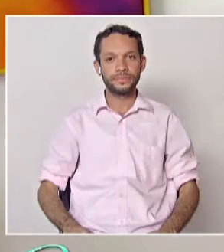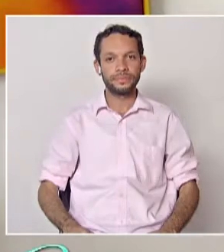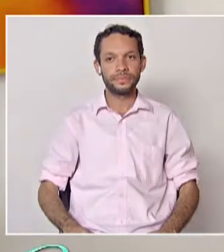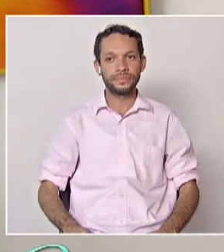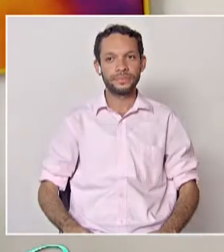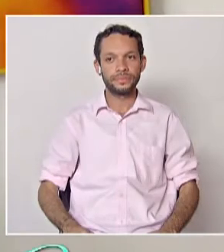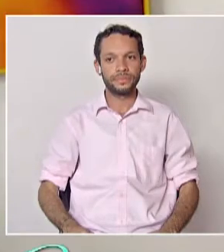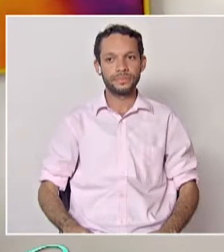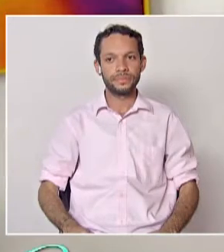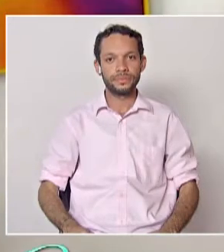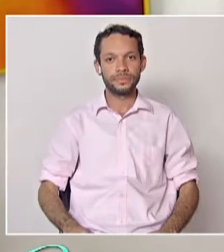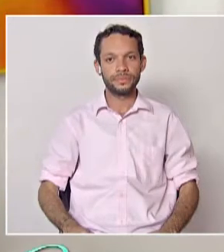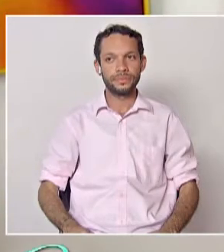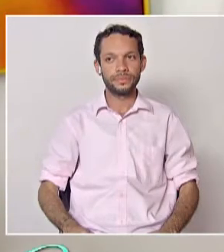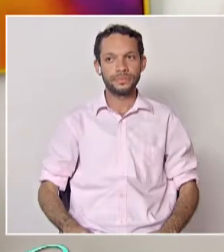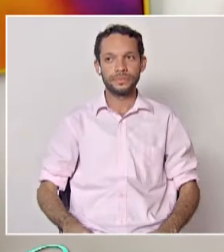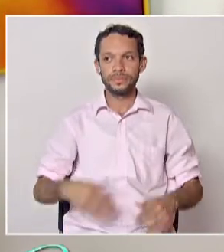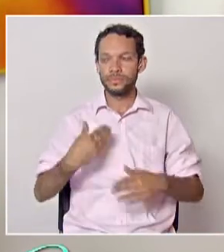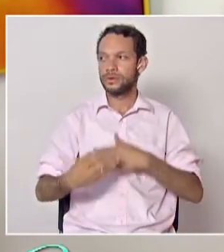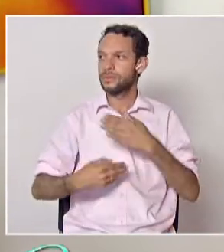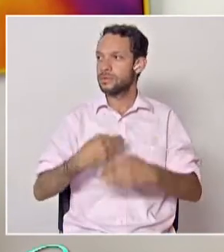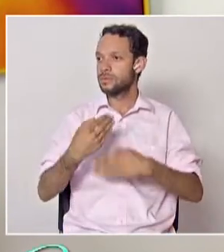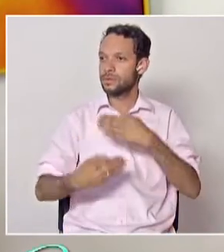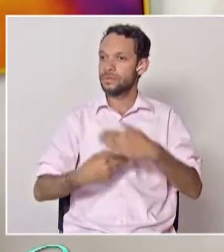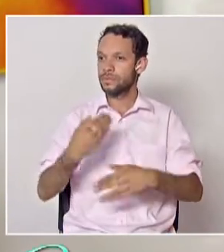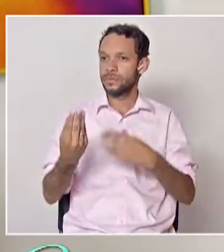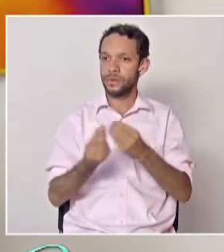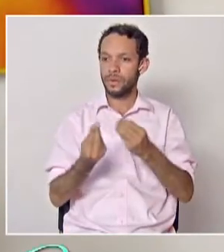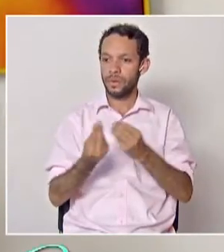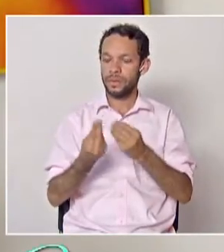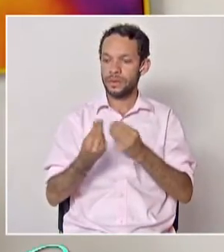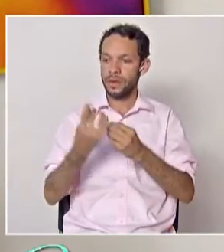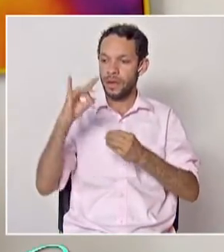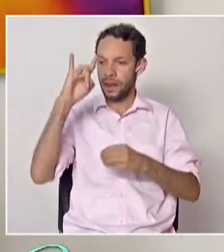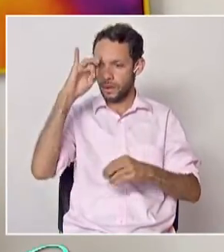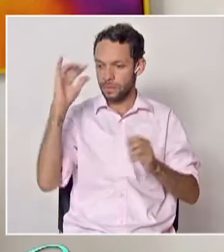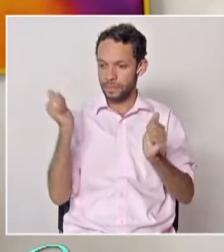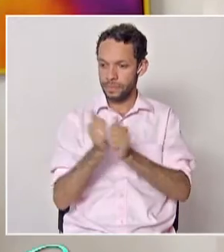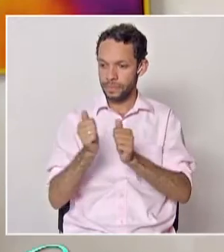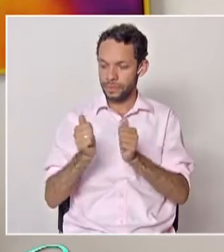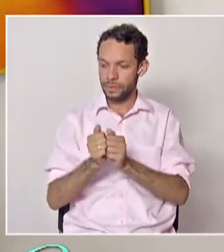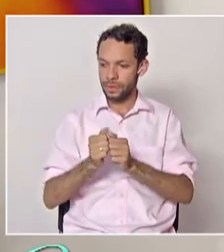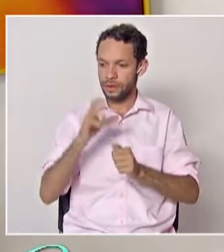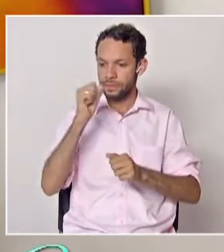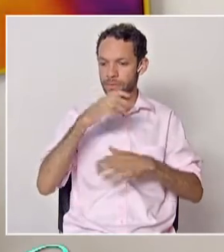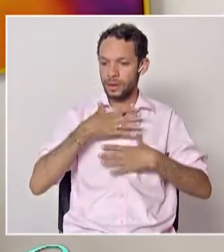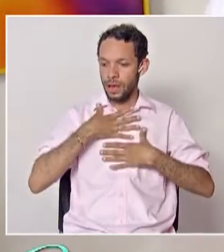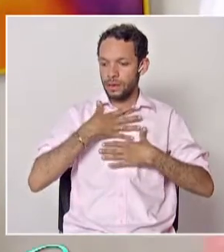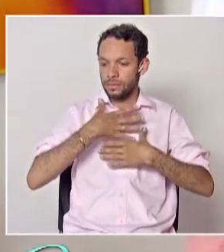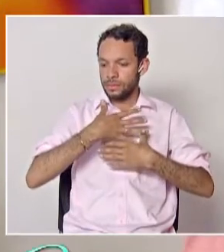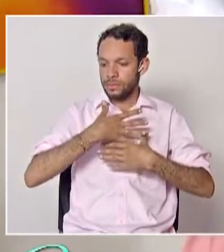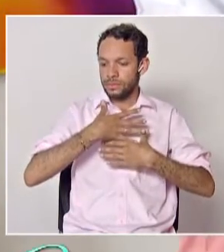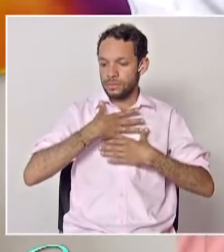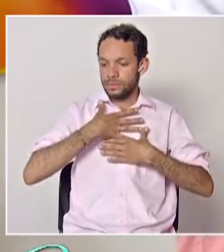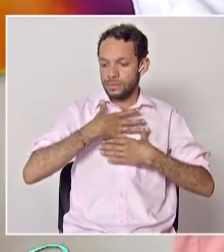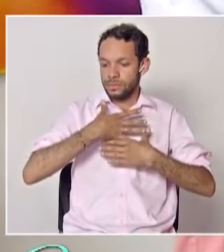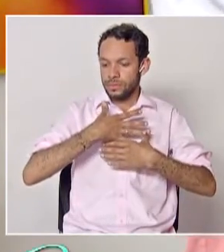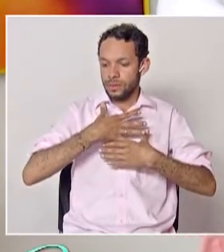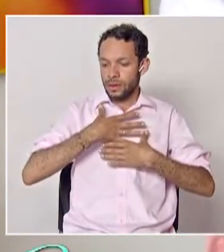acá. Este proceso siempre va acompañado de la respiración. ¿Por qué? Porque cuando respiramos,